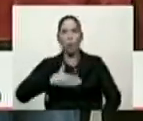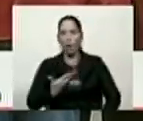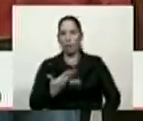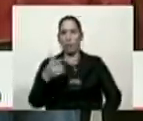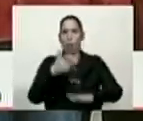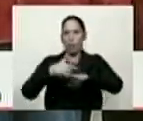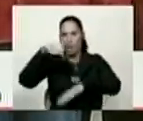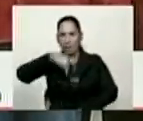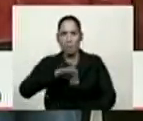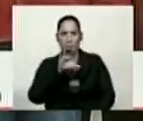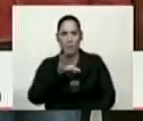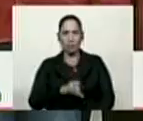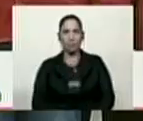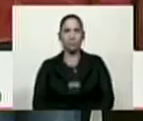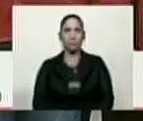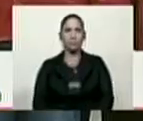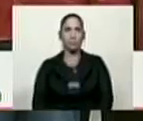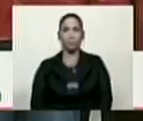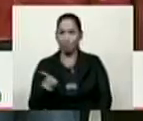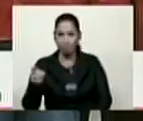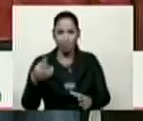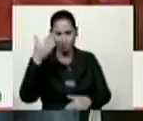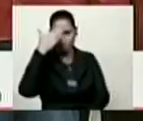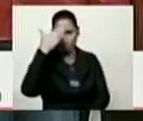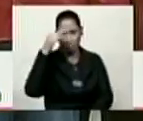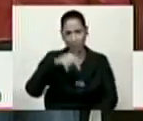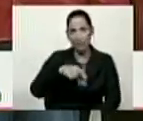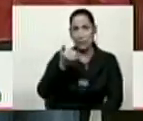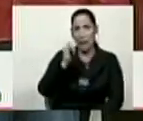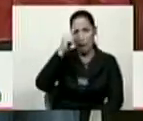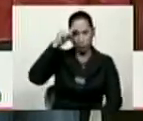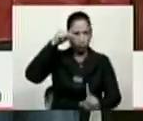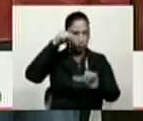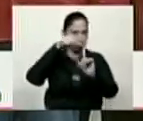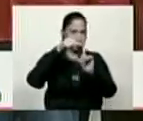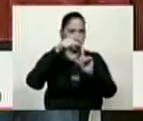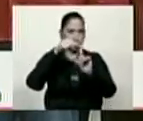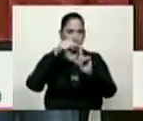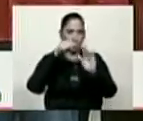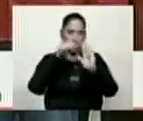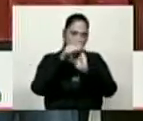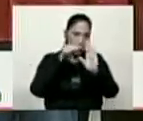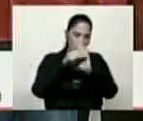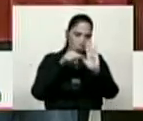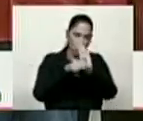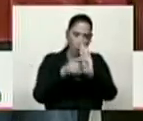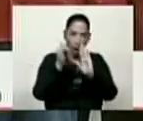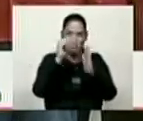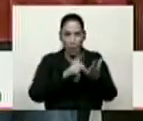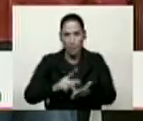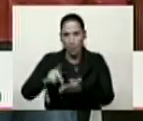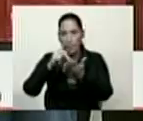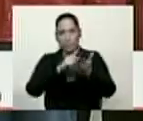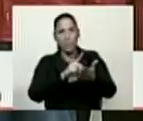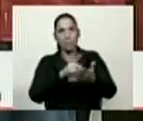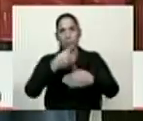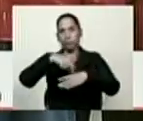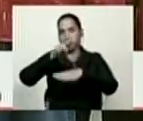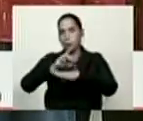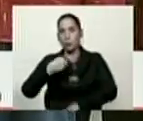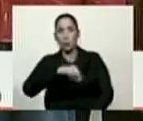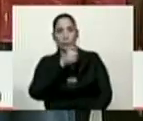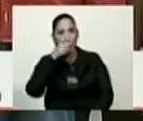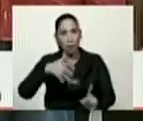Ellos lo saben. Porque aquí está contemplada la participación protagónica de nuestro